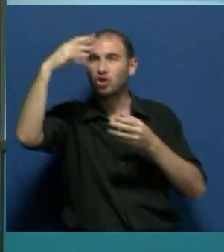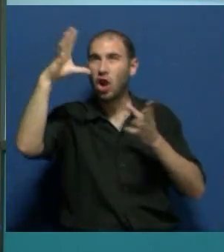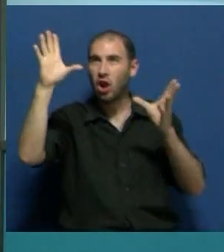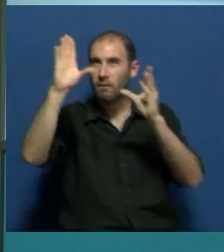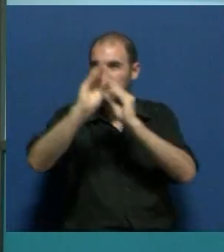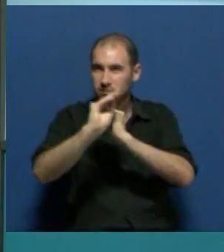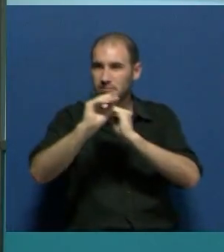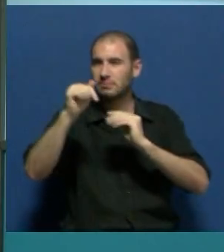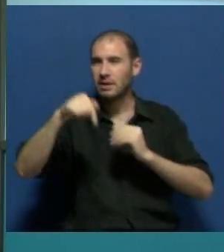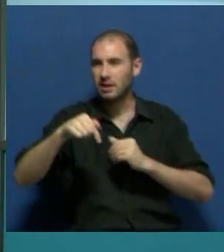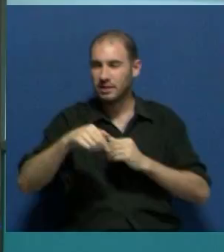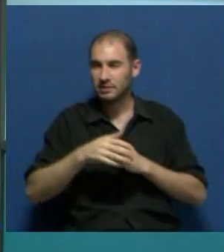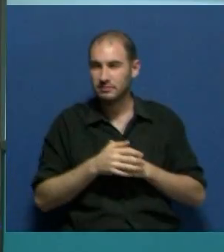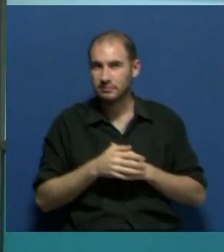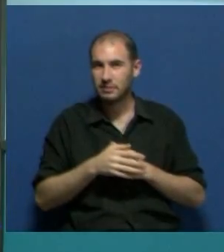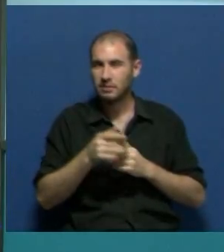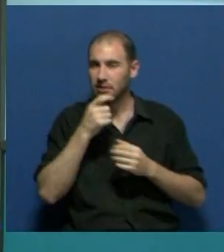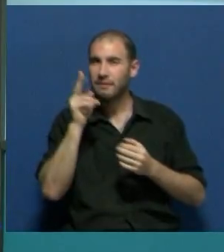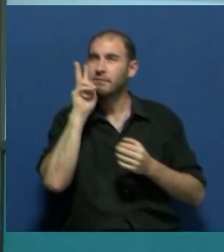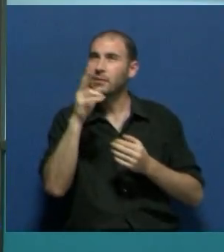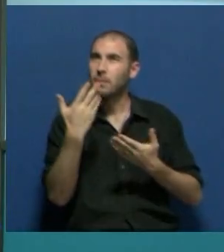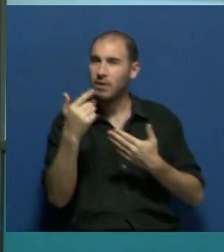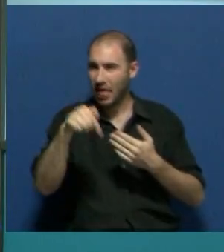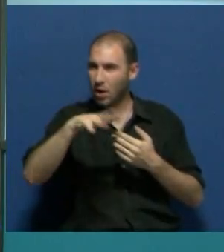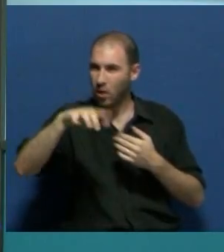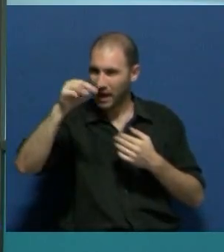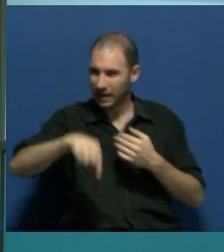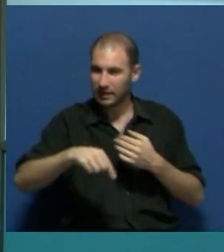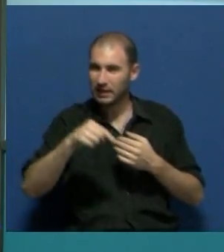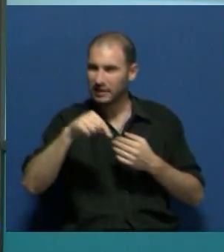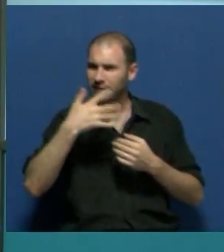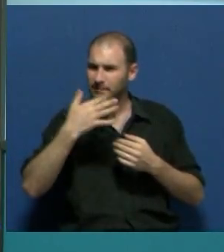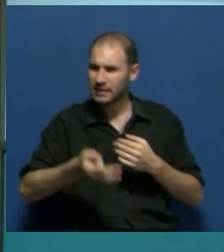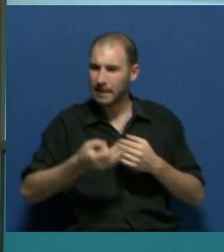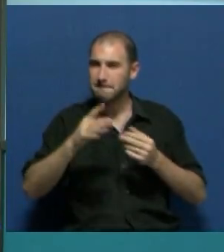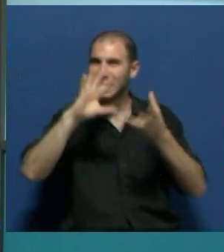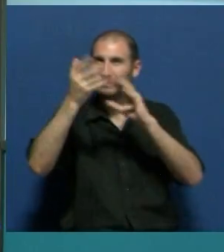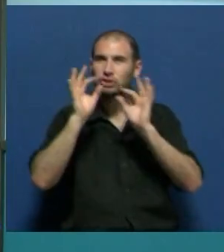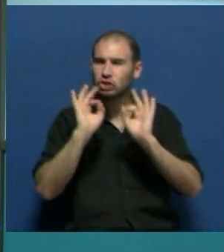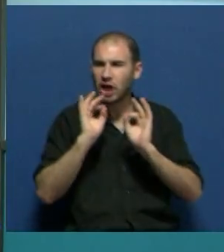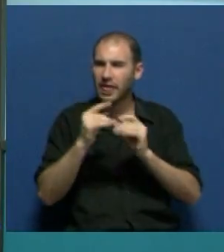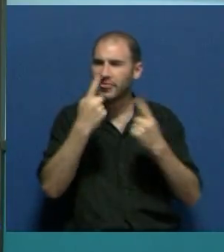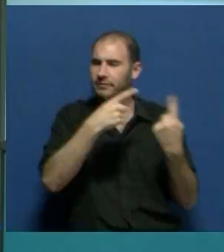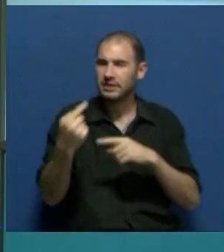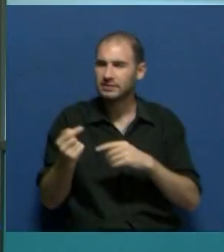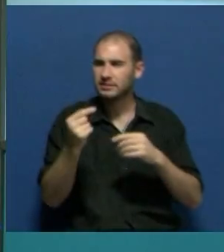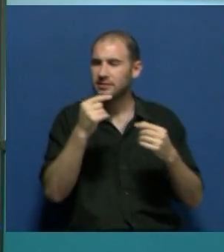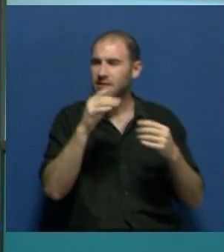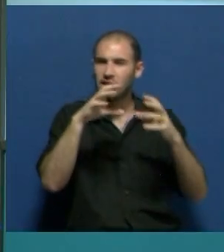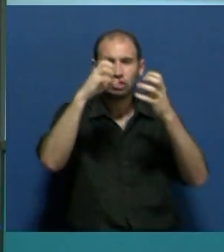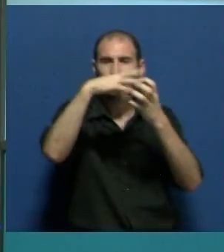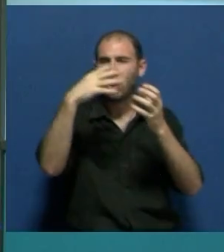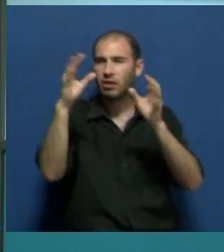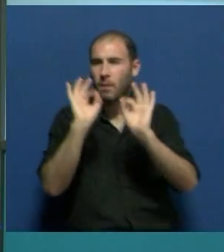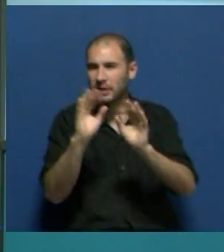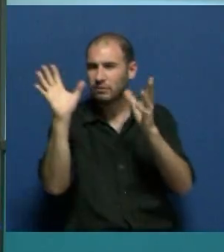producir digamos, que se va a poder observar en esta zona. ¿Esto es así? ¿Va a ser un eclipse total? ¿Cuál es la diferencia entre un eclipse anular y un eclipse